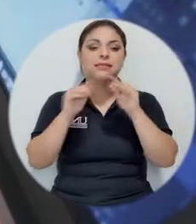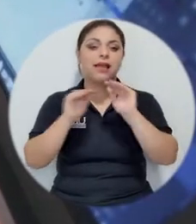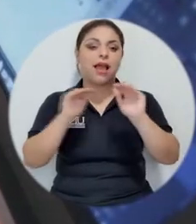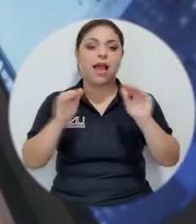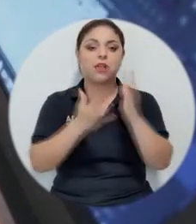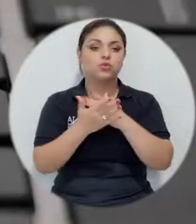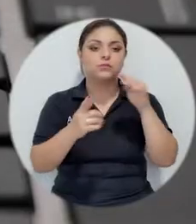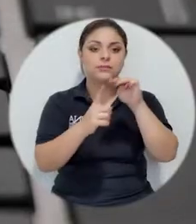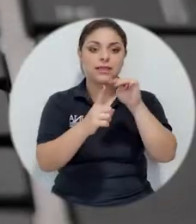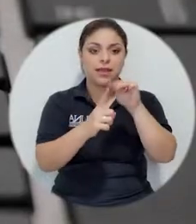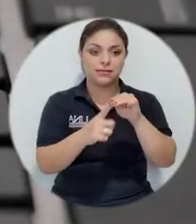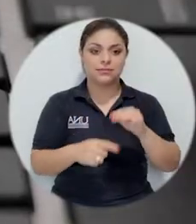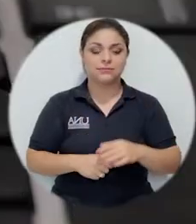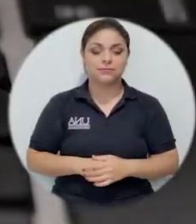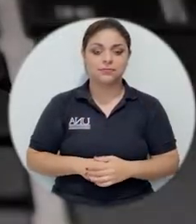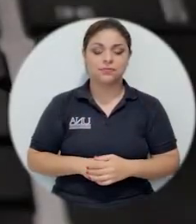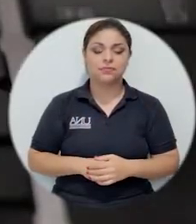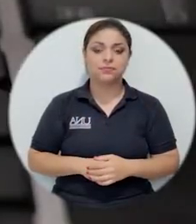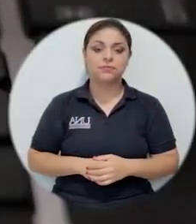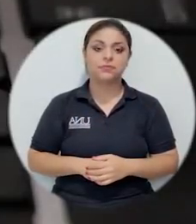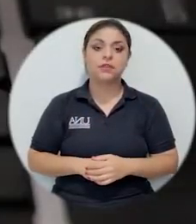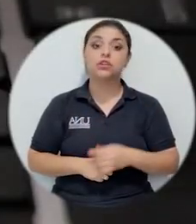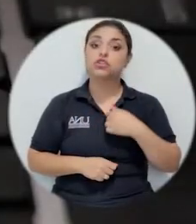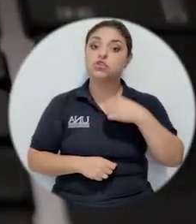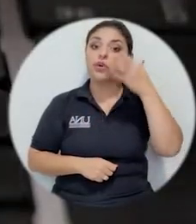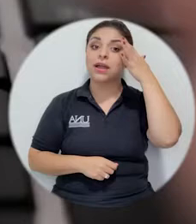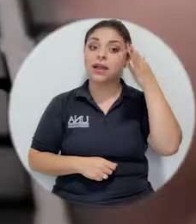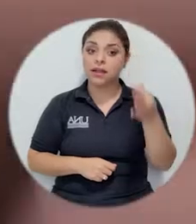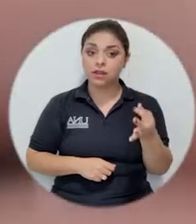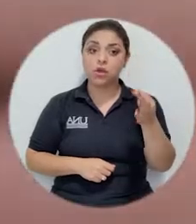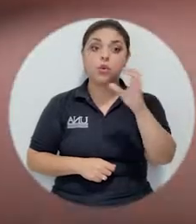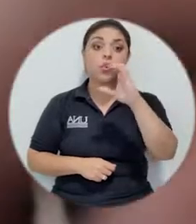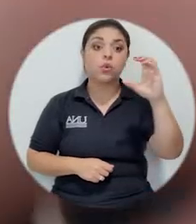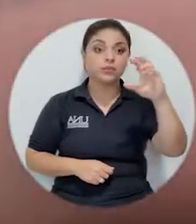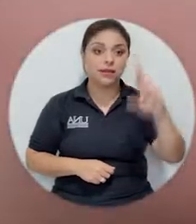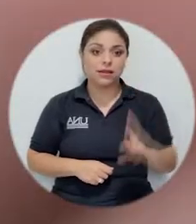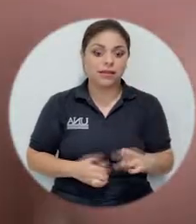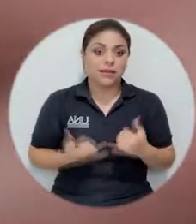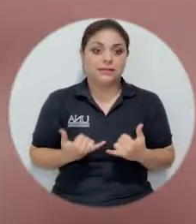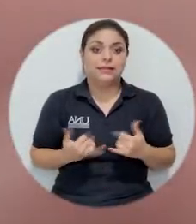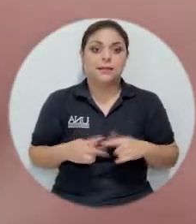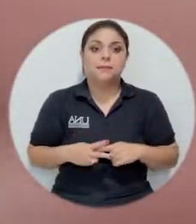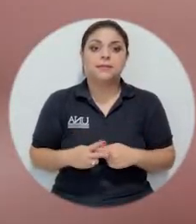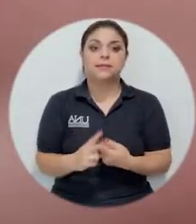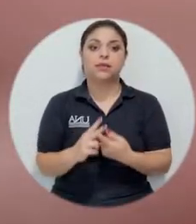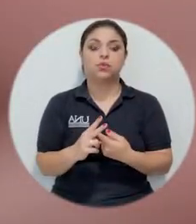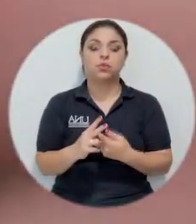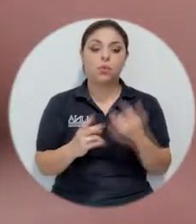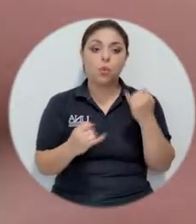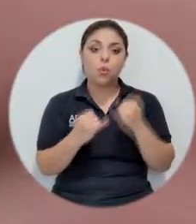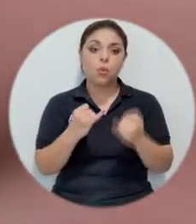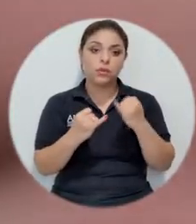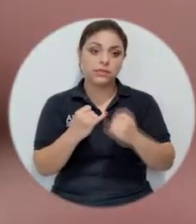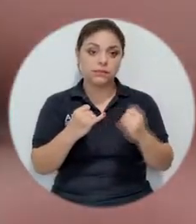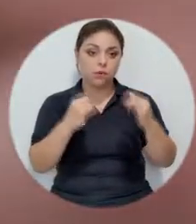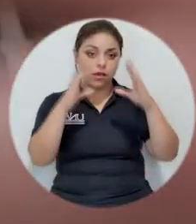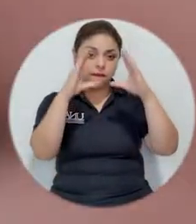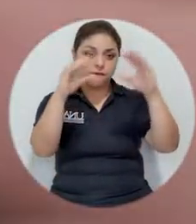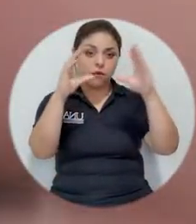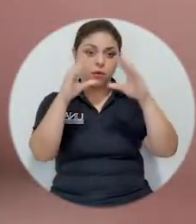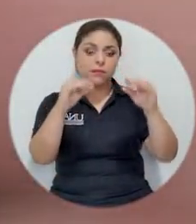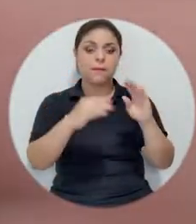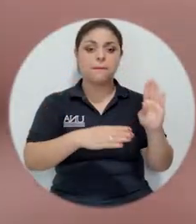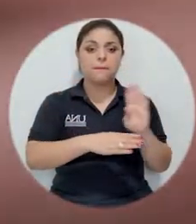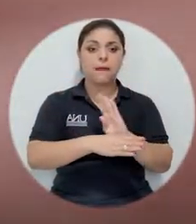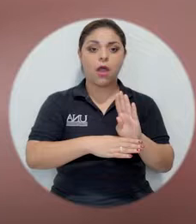mensajes. Y creo que ahí Costa Rica está empezando. El último informe